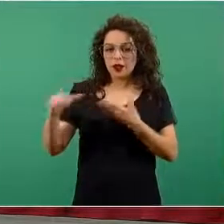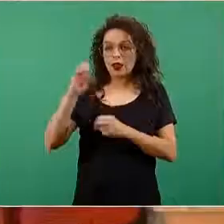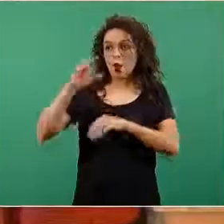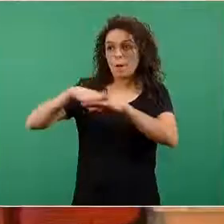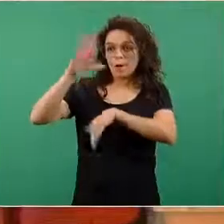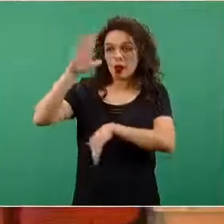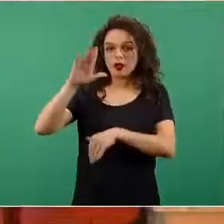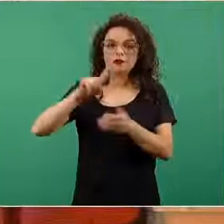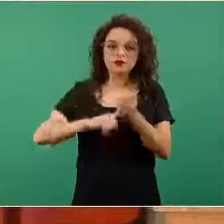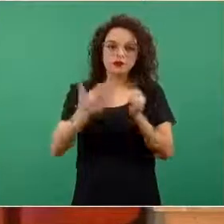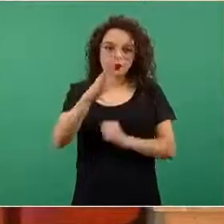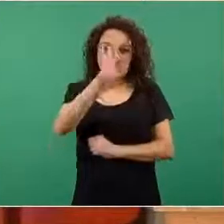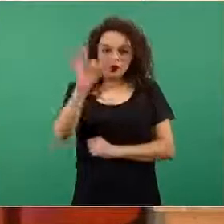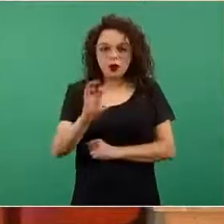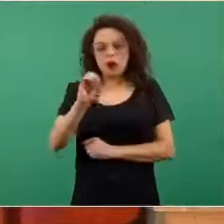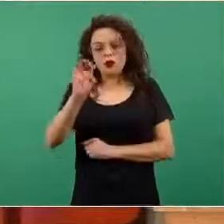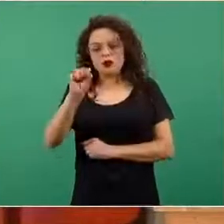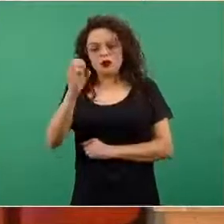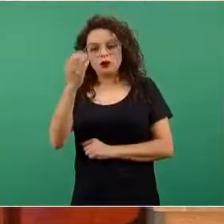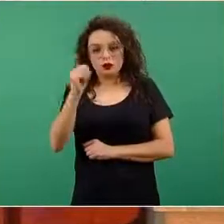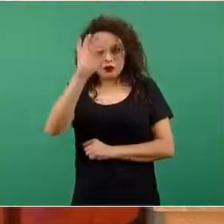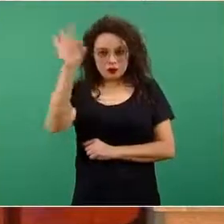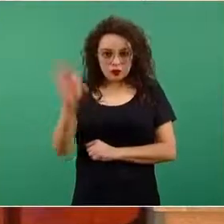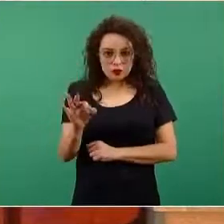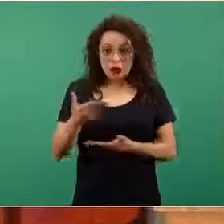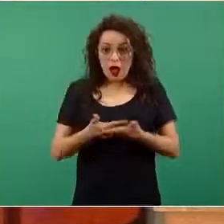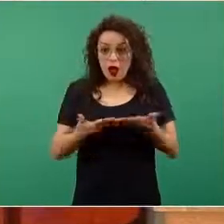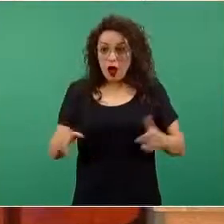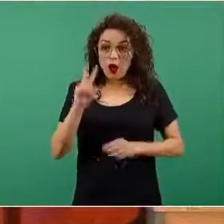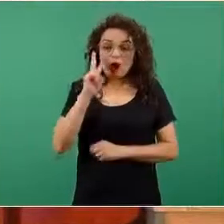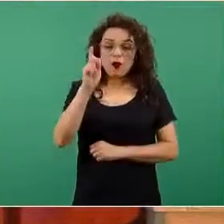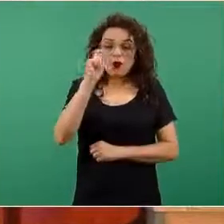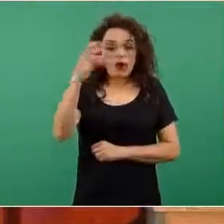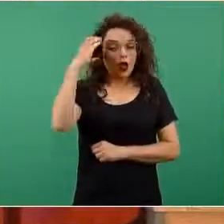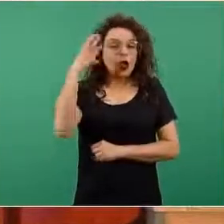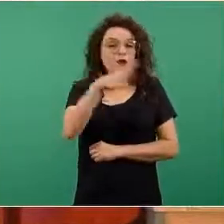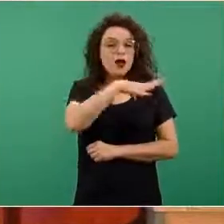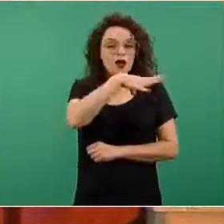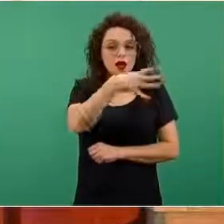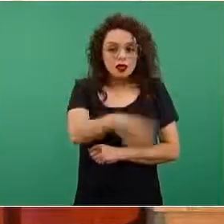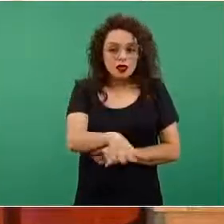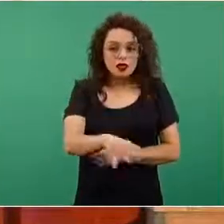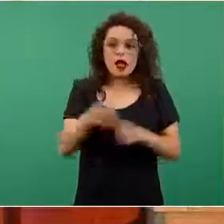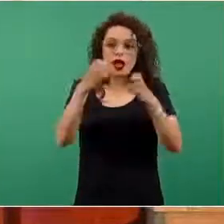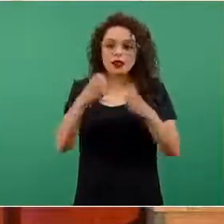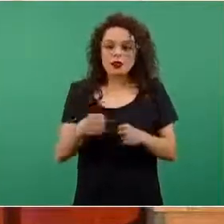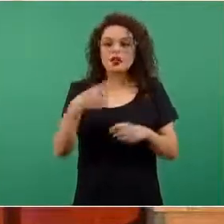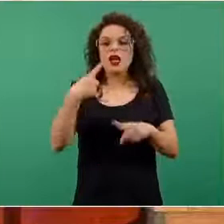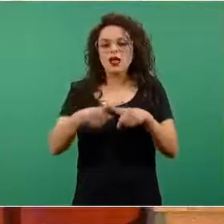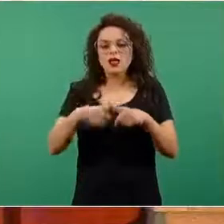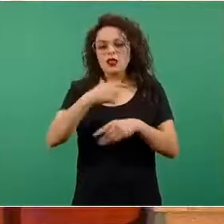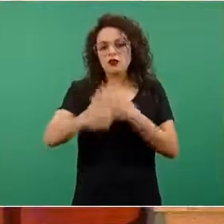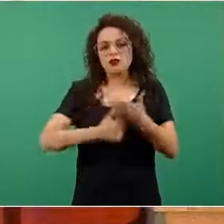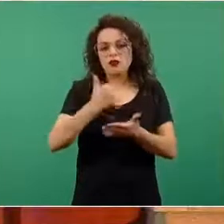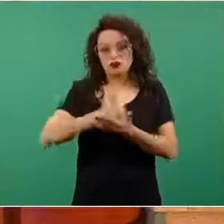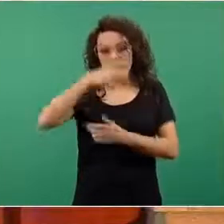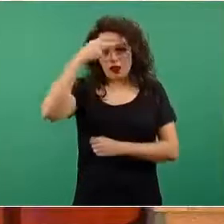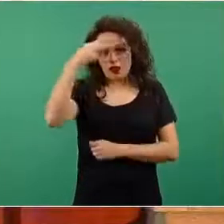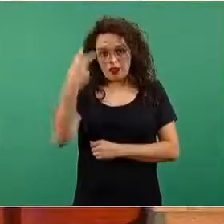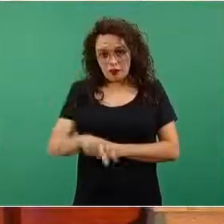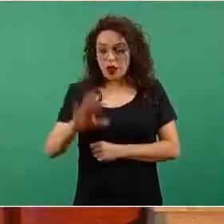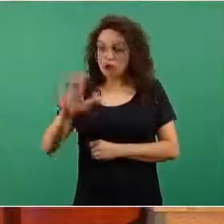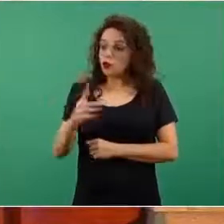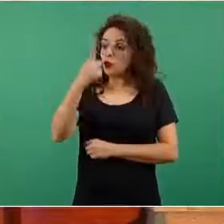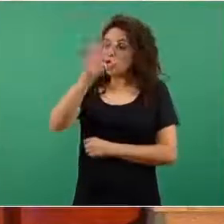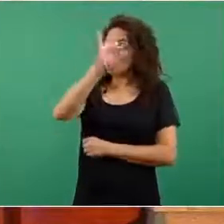el 69%. Encontramos el día de hoy para camas generales a la Ciudad de México con un 51%, es decir,